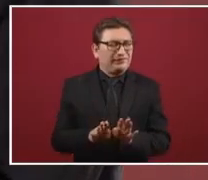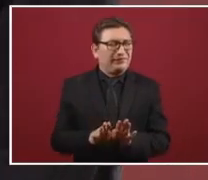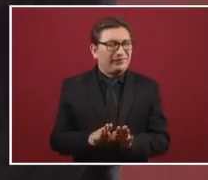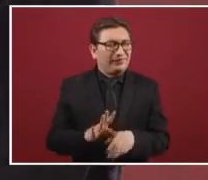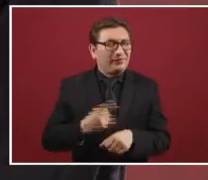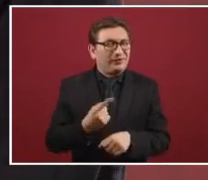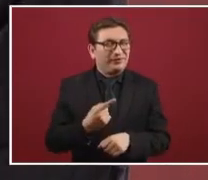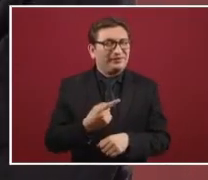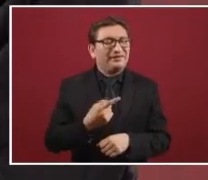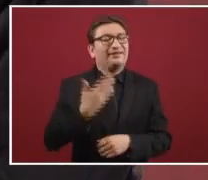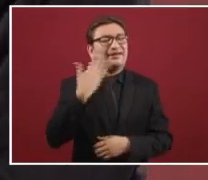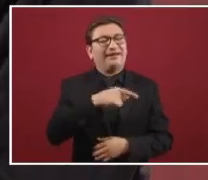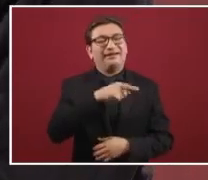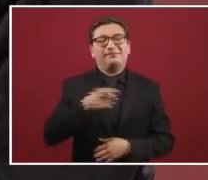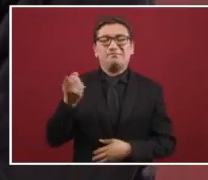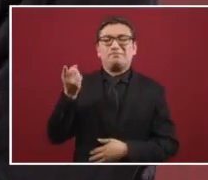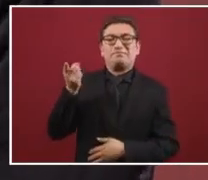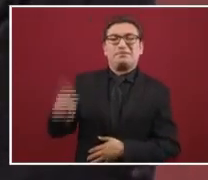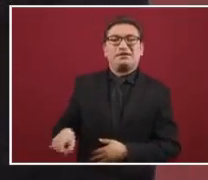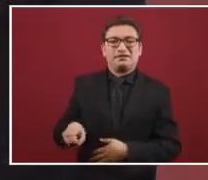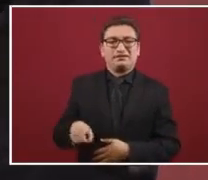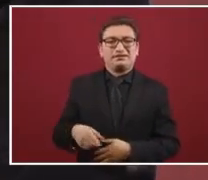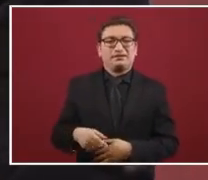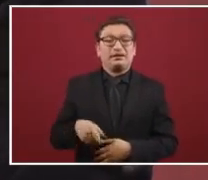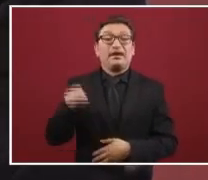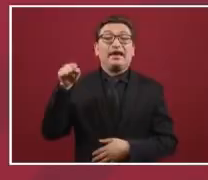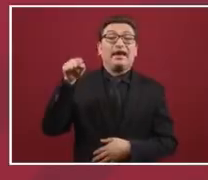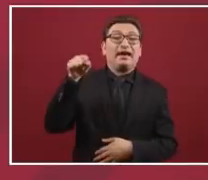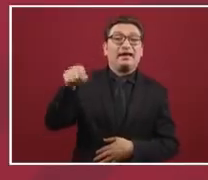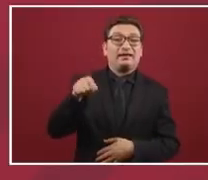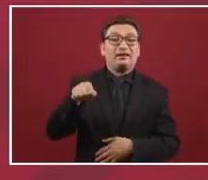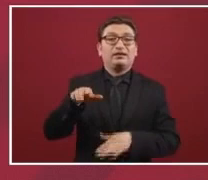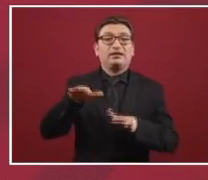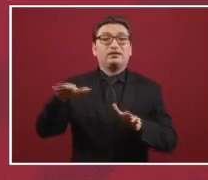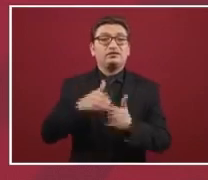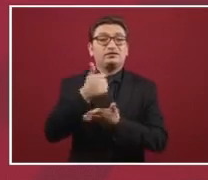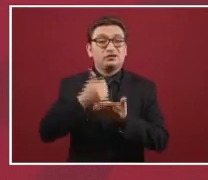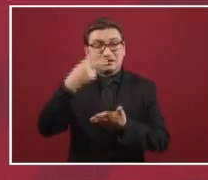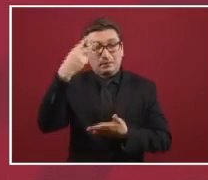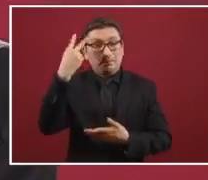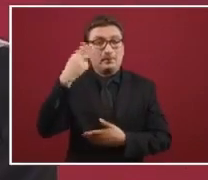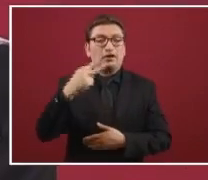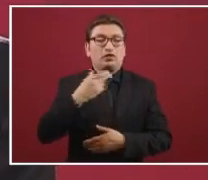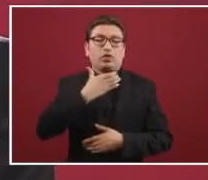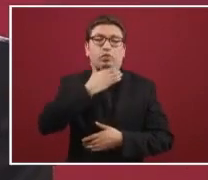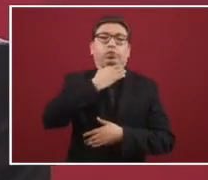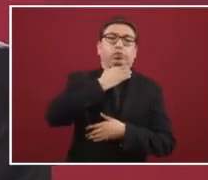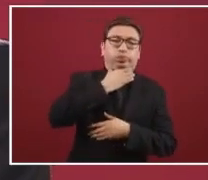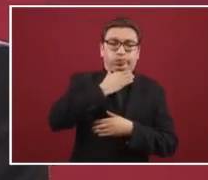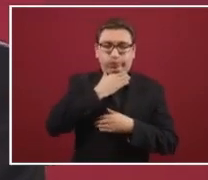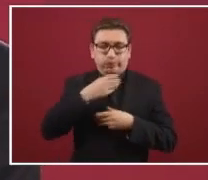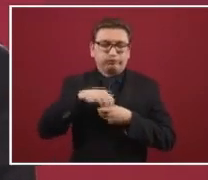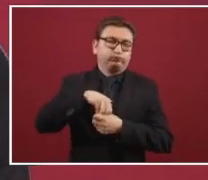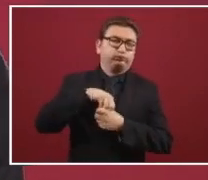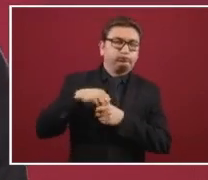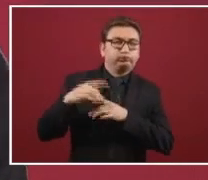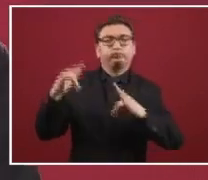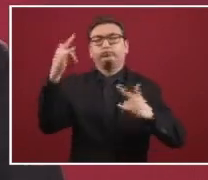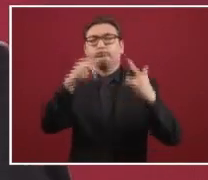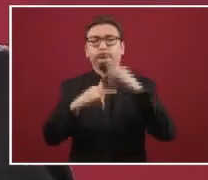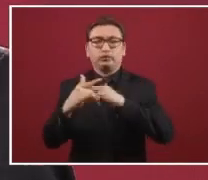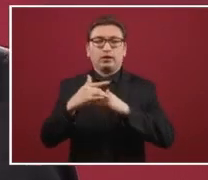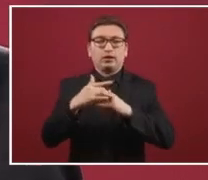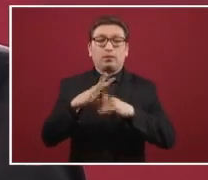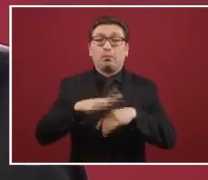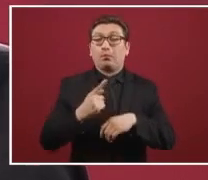porque fue instrucción de saturar el actual aeropuerto de la Ciudad de México por los negocios.